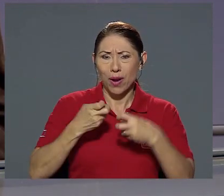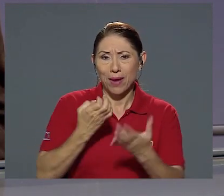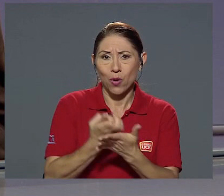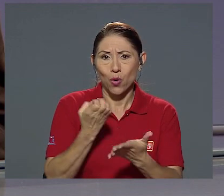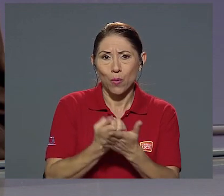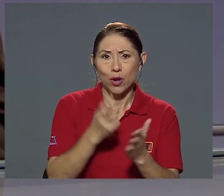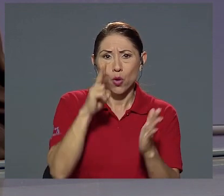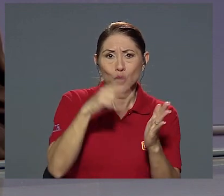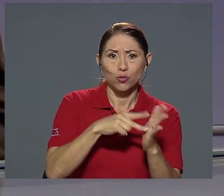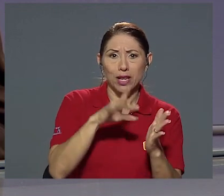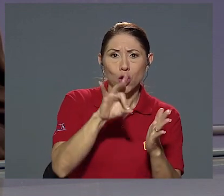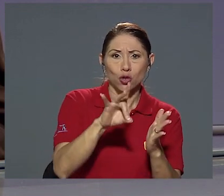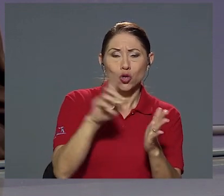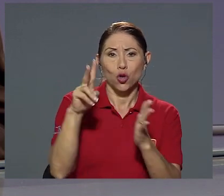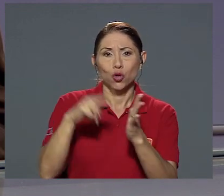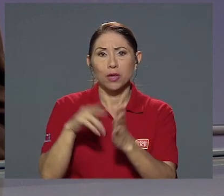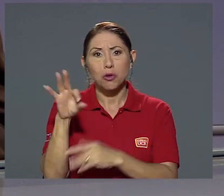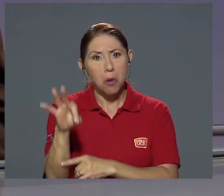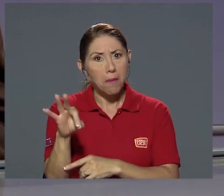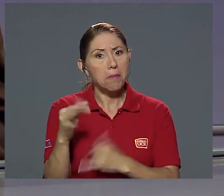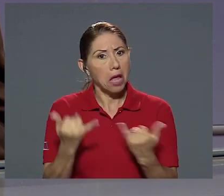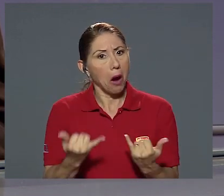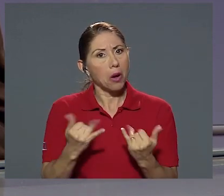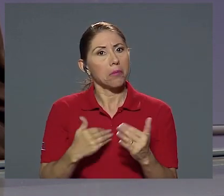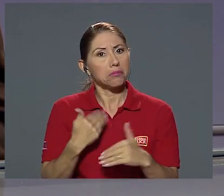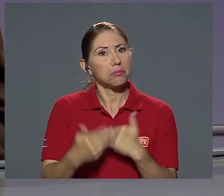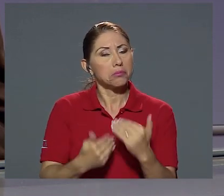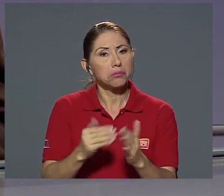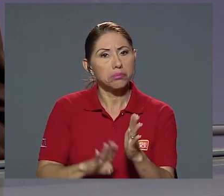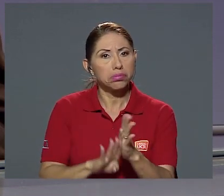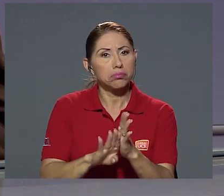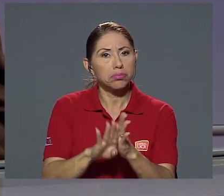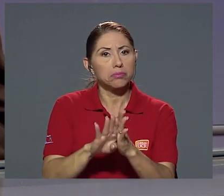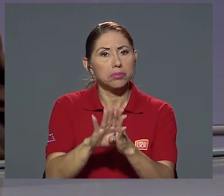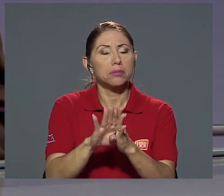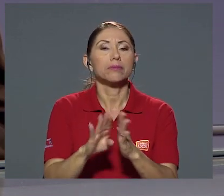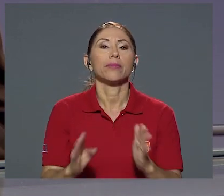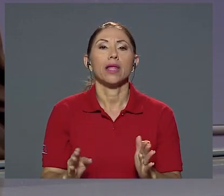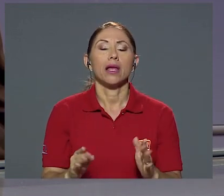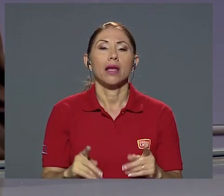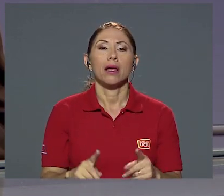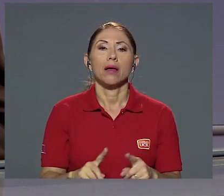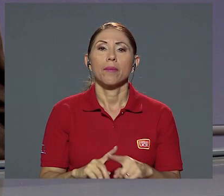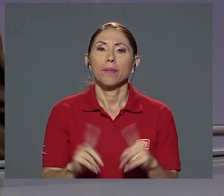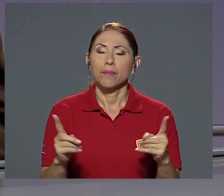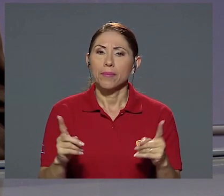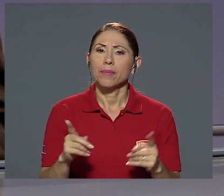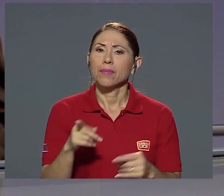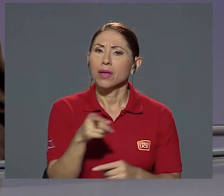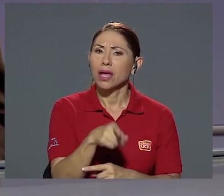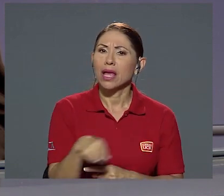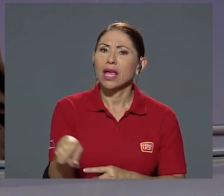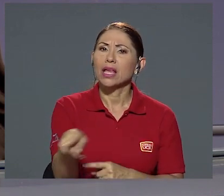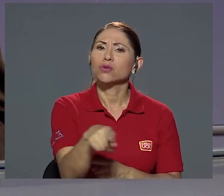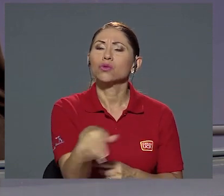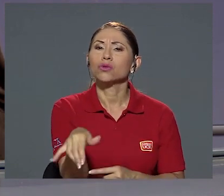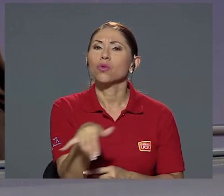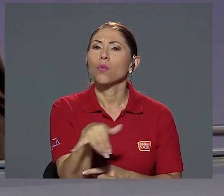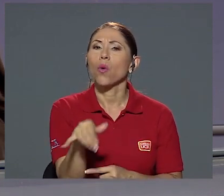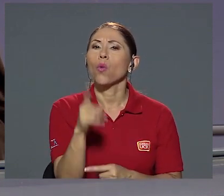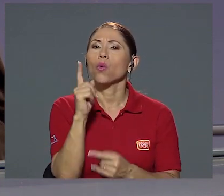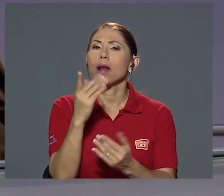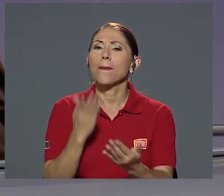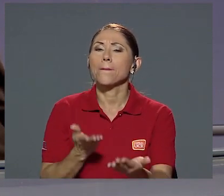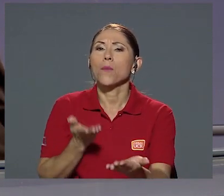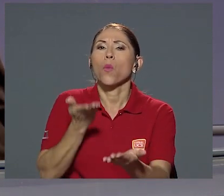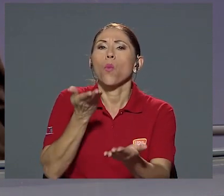2008-2009. Lo cierto es que es una apuesta de producción, de